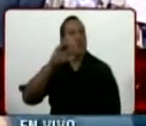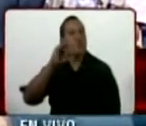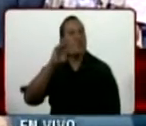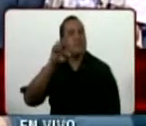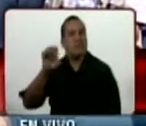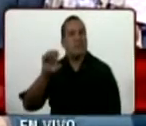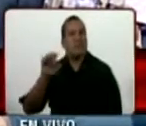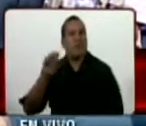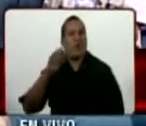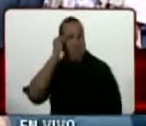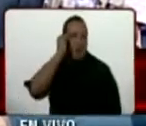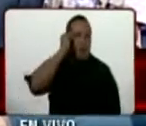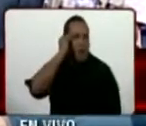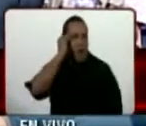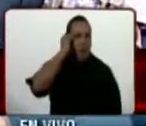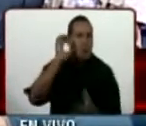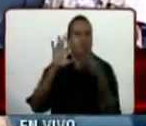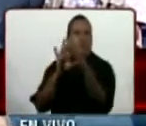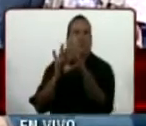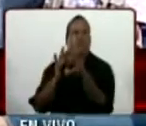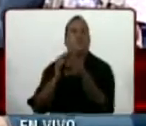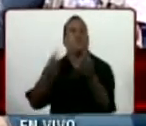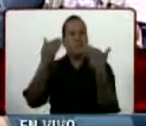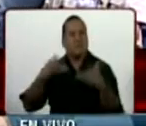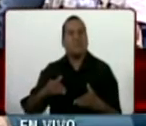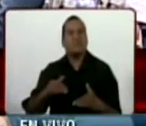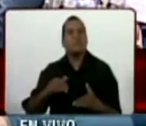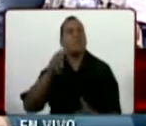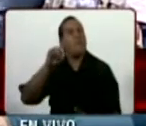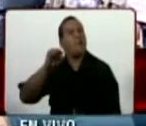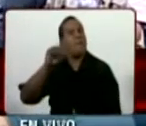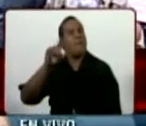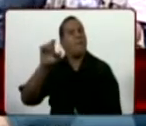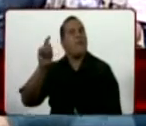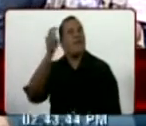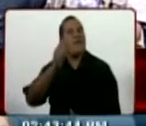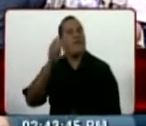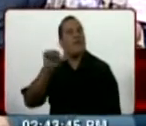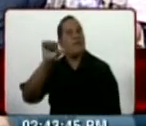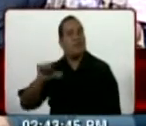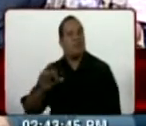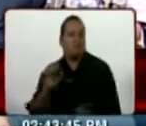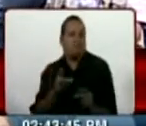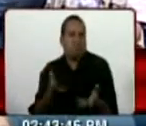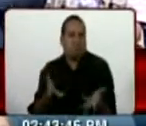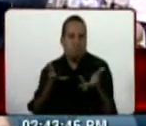Radio. ¿No? ¿Y después? Vendría Madeleine García por Telesur. Ok, dale pues.